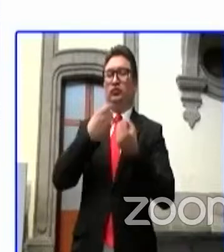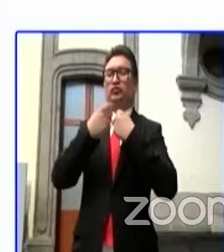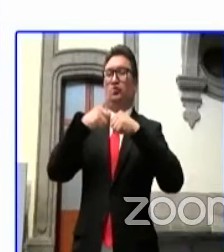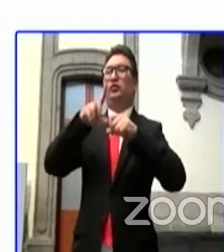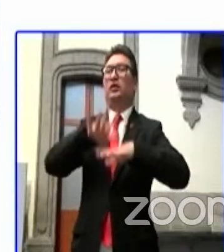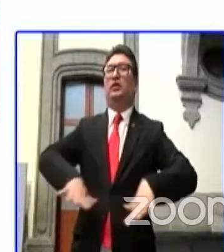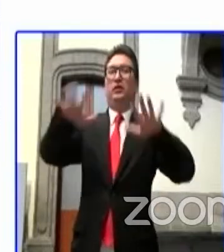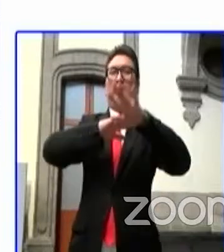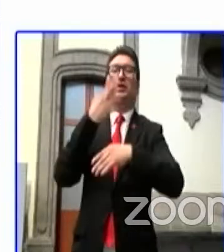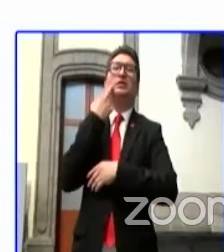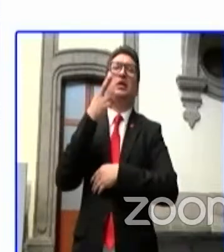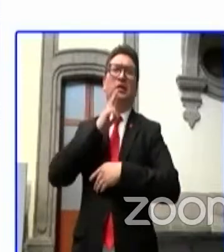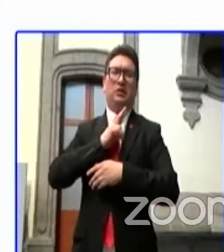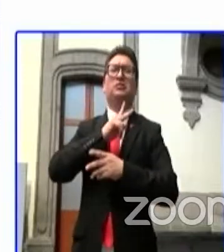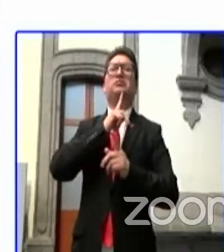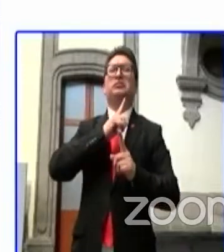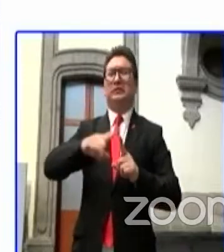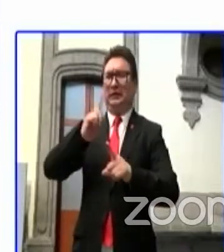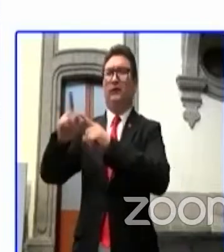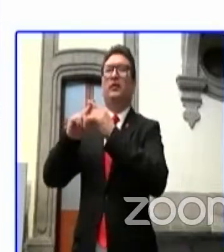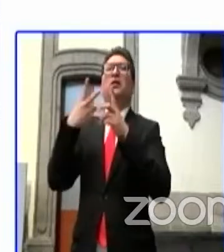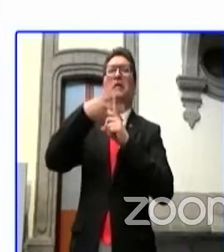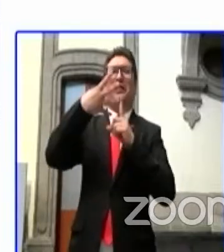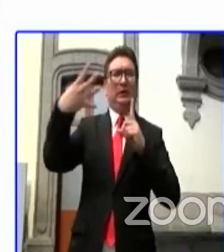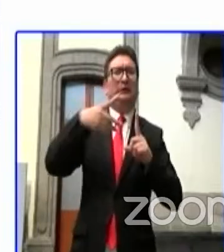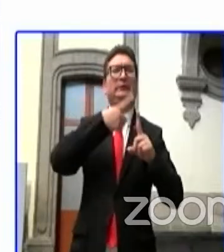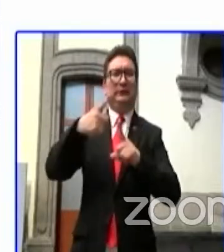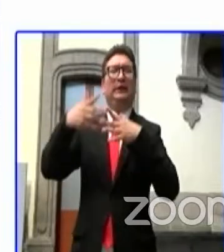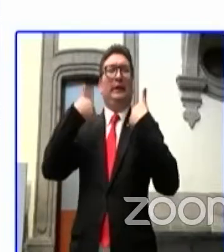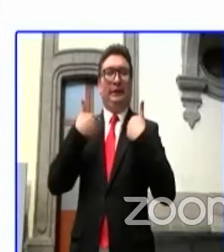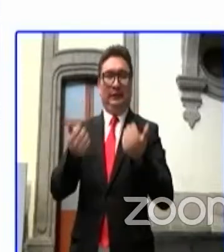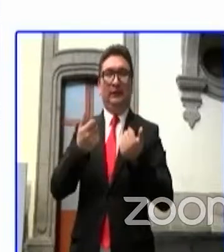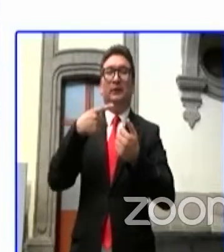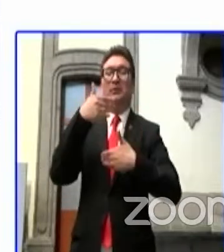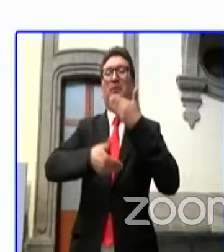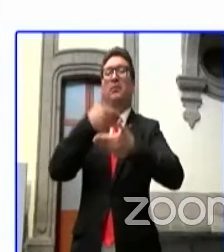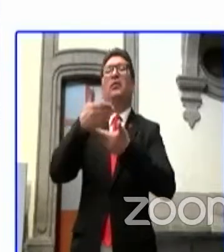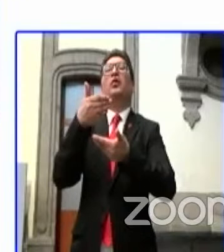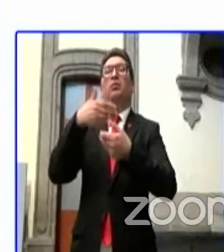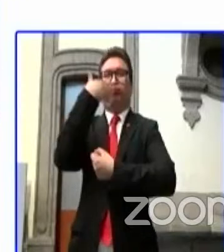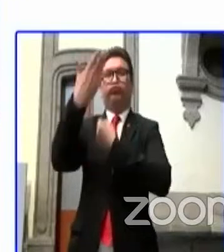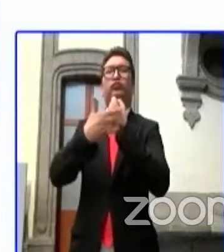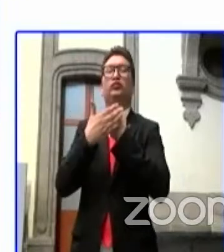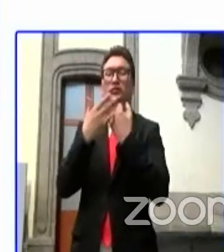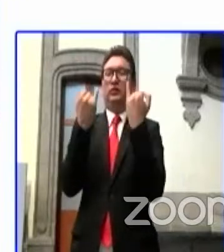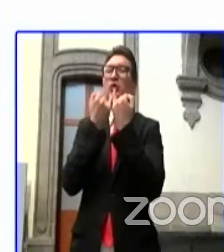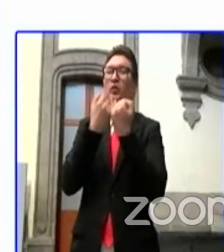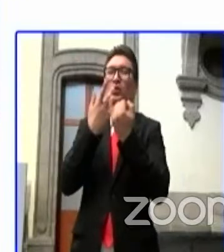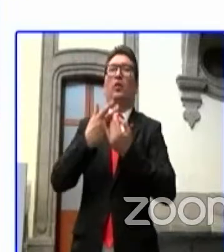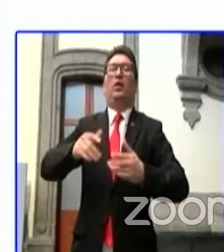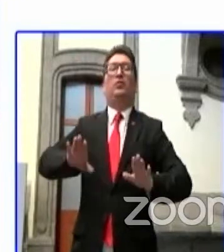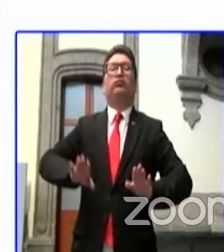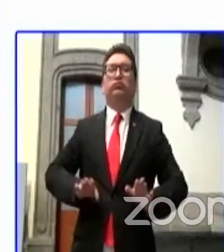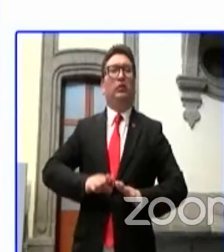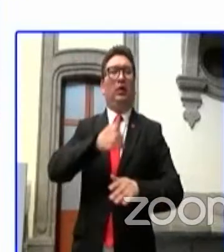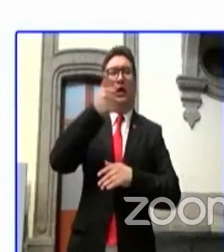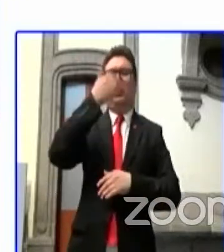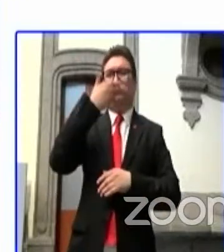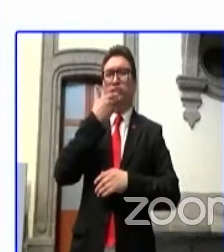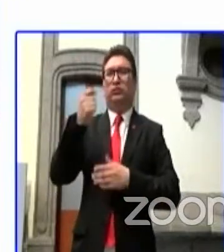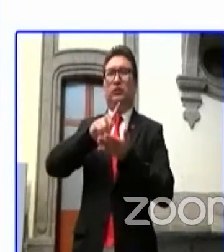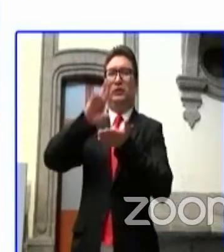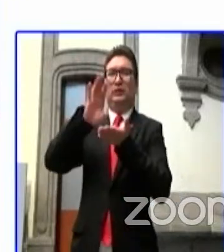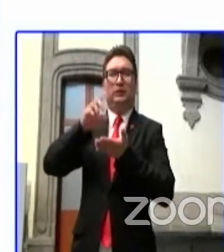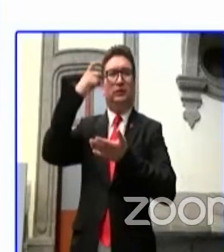raza, estamos entendiendo diversidad de género y tarde o temprano vamos a entender y vamos a integrar la diversidad funcional, la diversidad